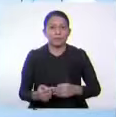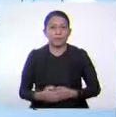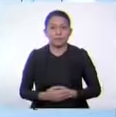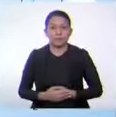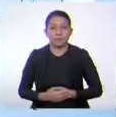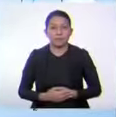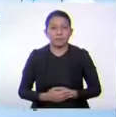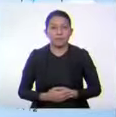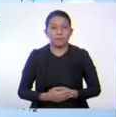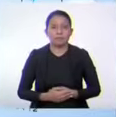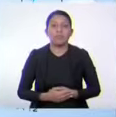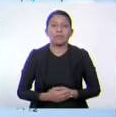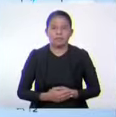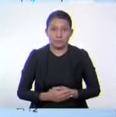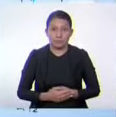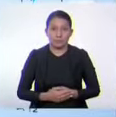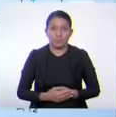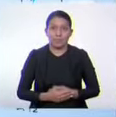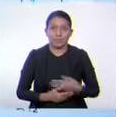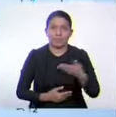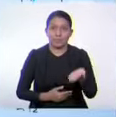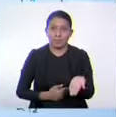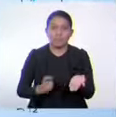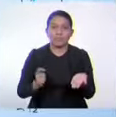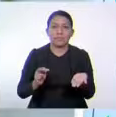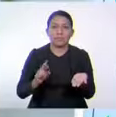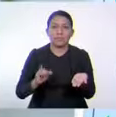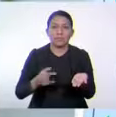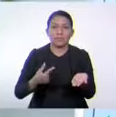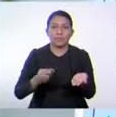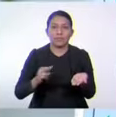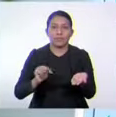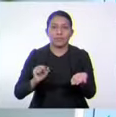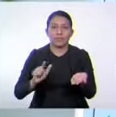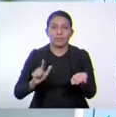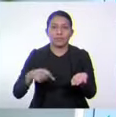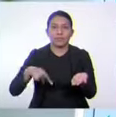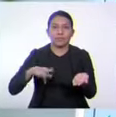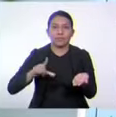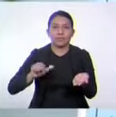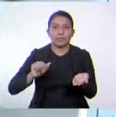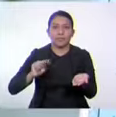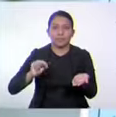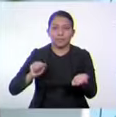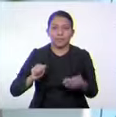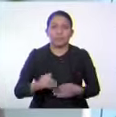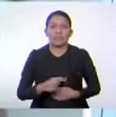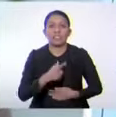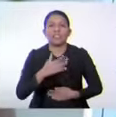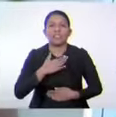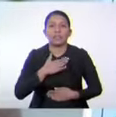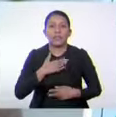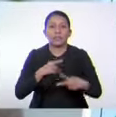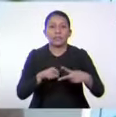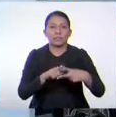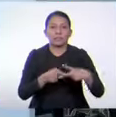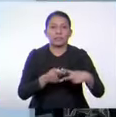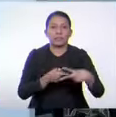Y es una configuración trigonal plana. Esta configuración tiene un ángulo de